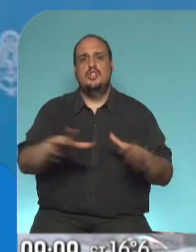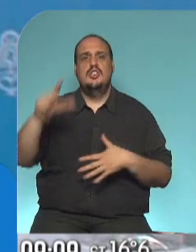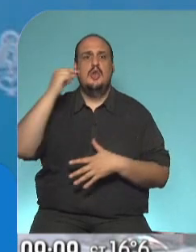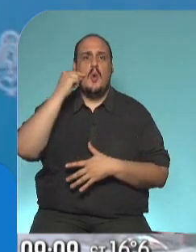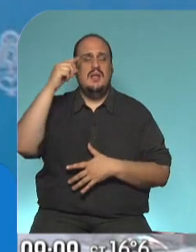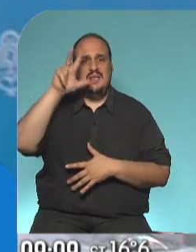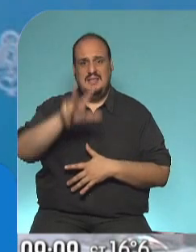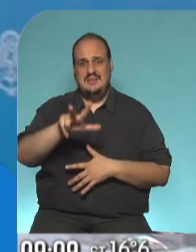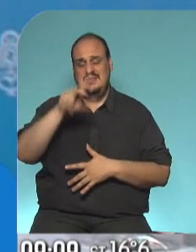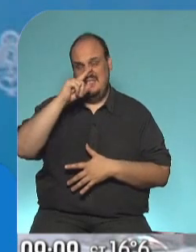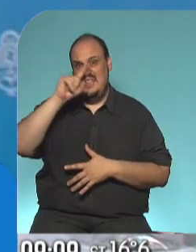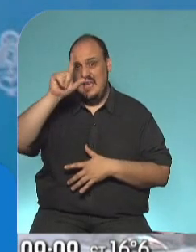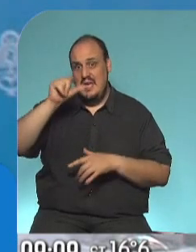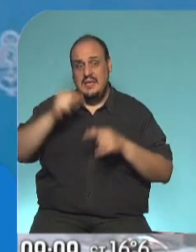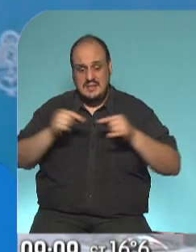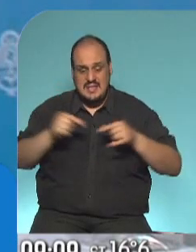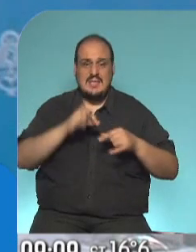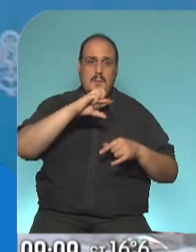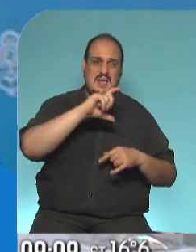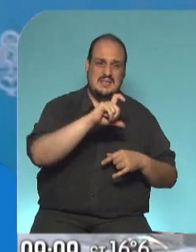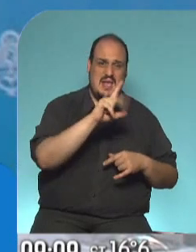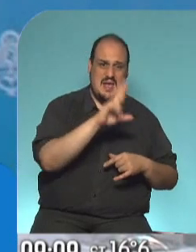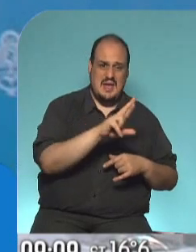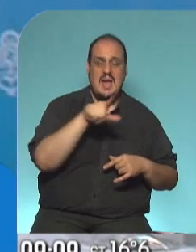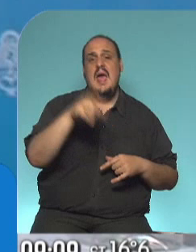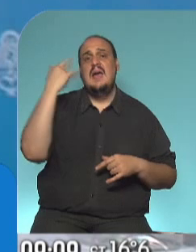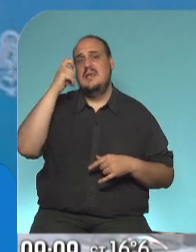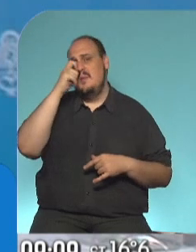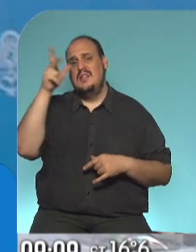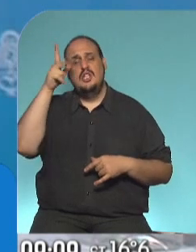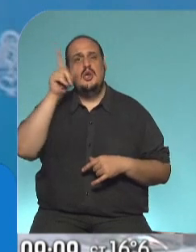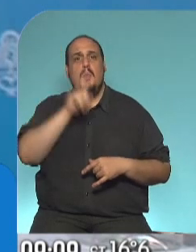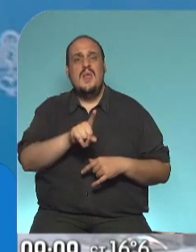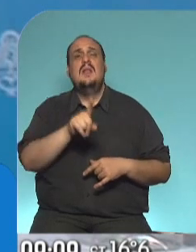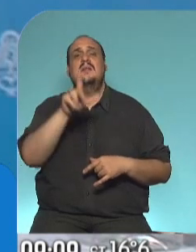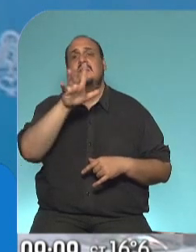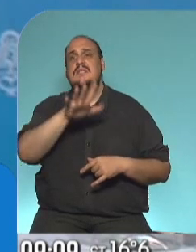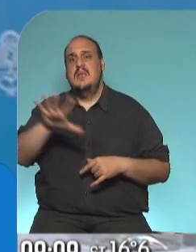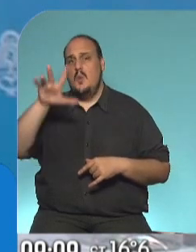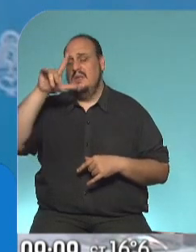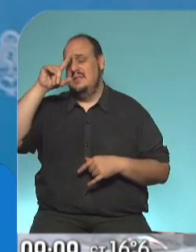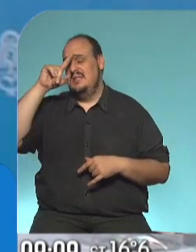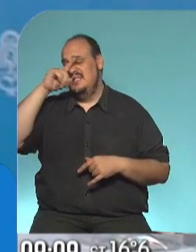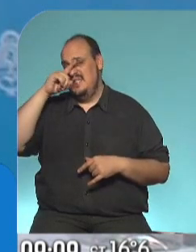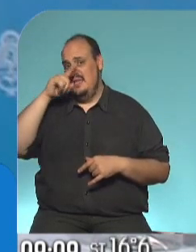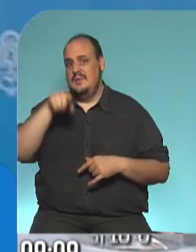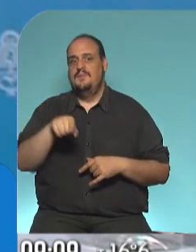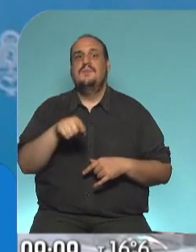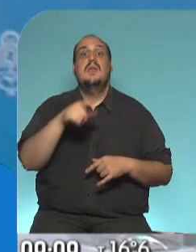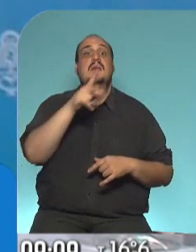test de psr y en el día de ayer se realizaron 28 mil 57 son 33 mil